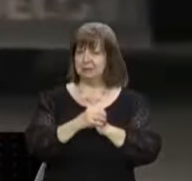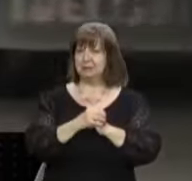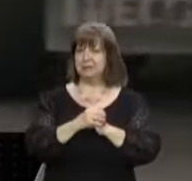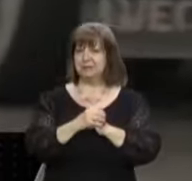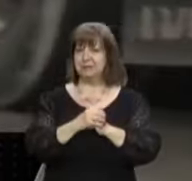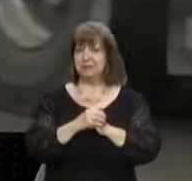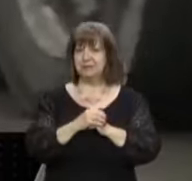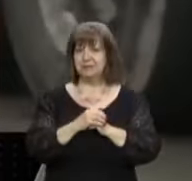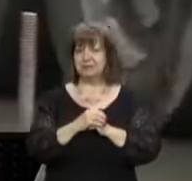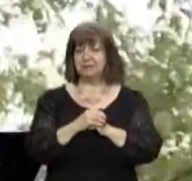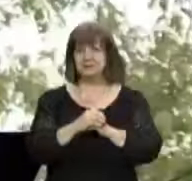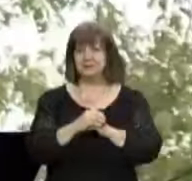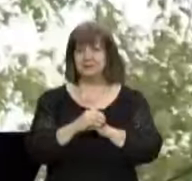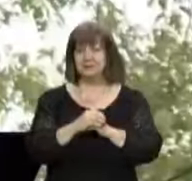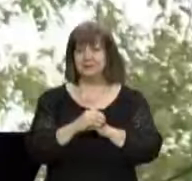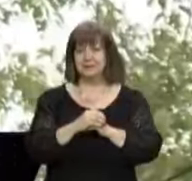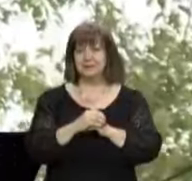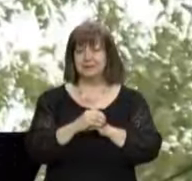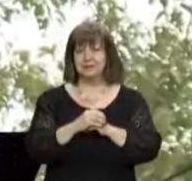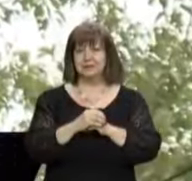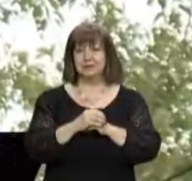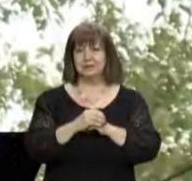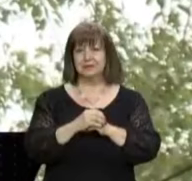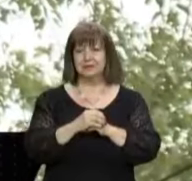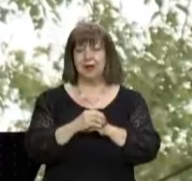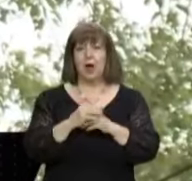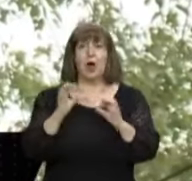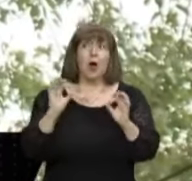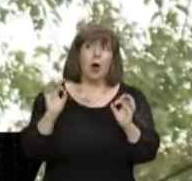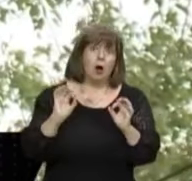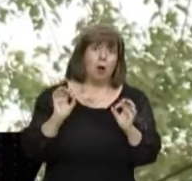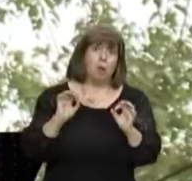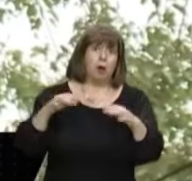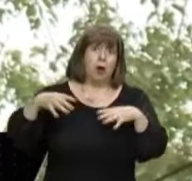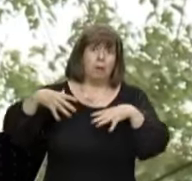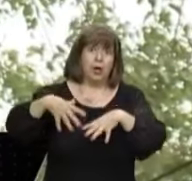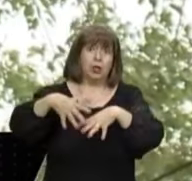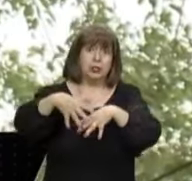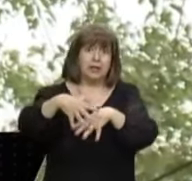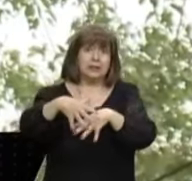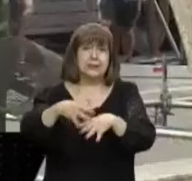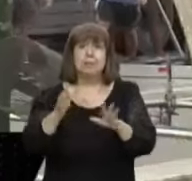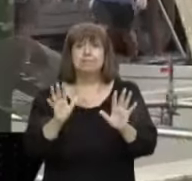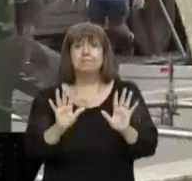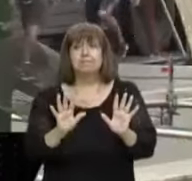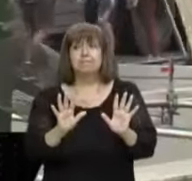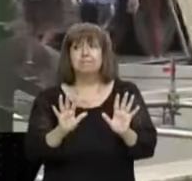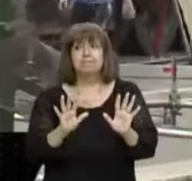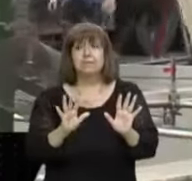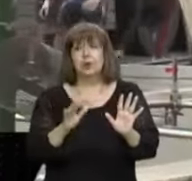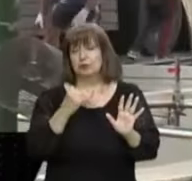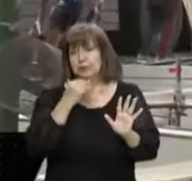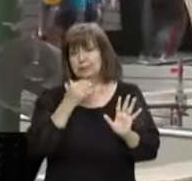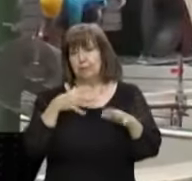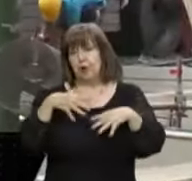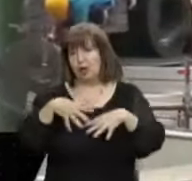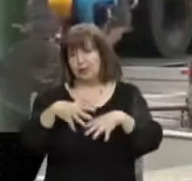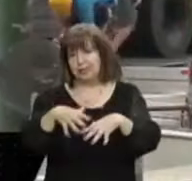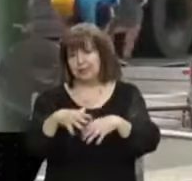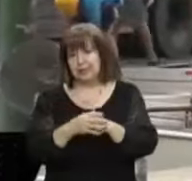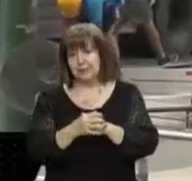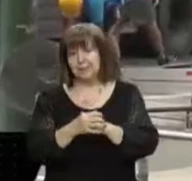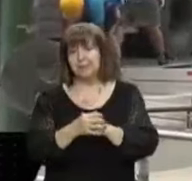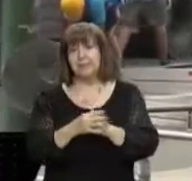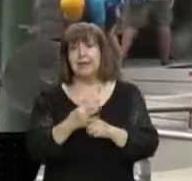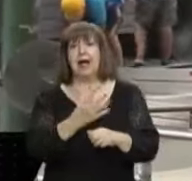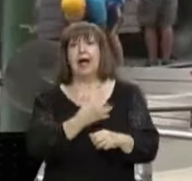que bancarse la protesta, que siempre es una fija en estos actos. Evitarían supuestamente la protesta. Ahora, si las